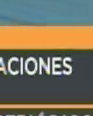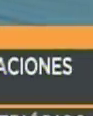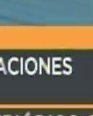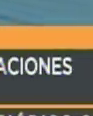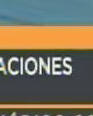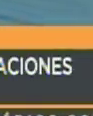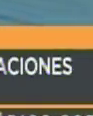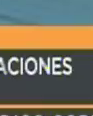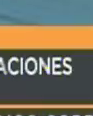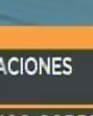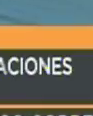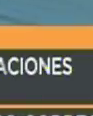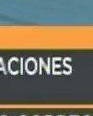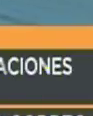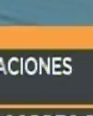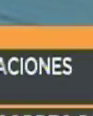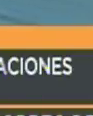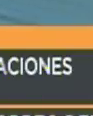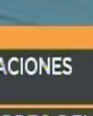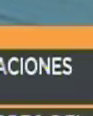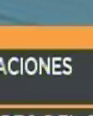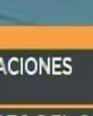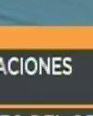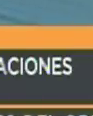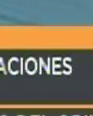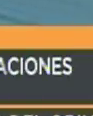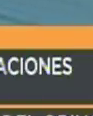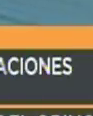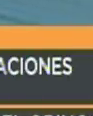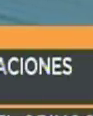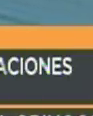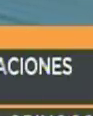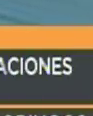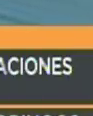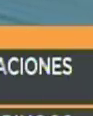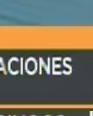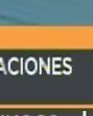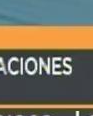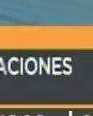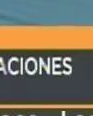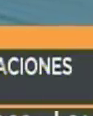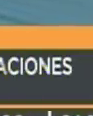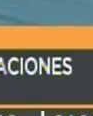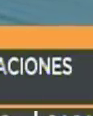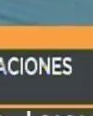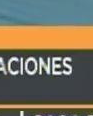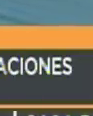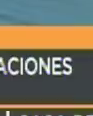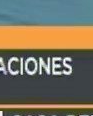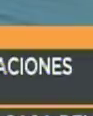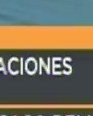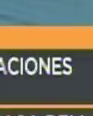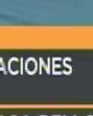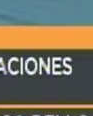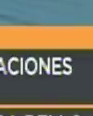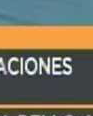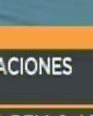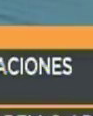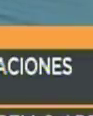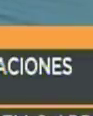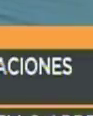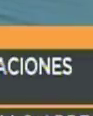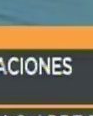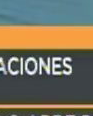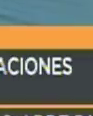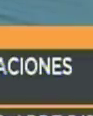odio, como nuestro querido hermano Eliezer Otaiza, nuestro querido Robert Serra, y todos los jóvenes